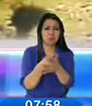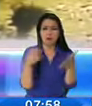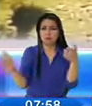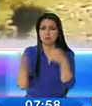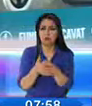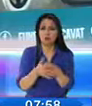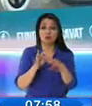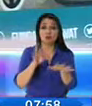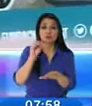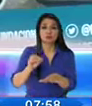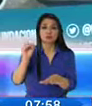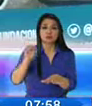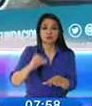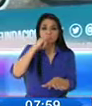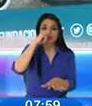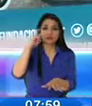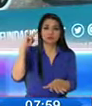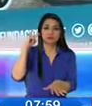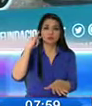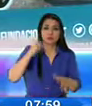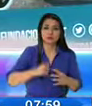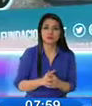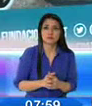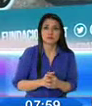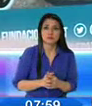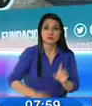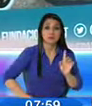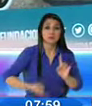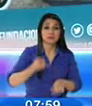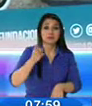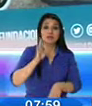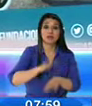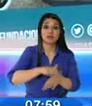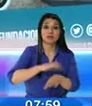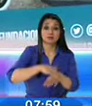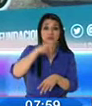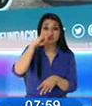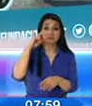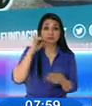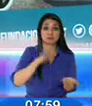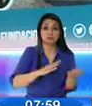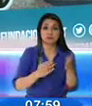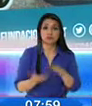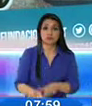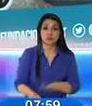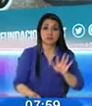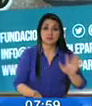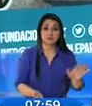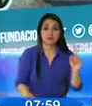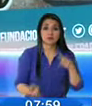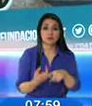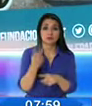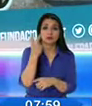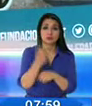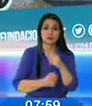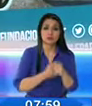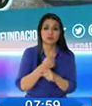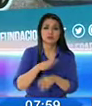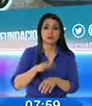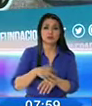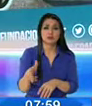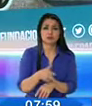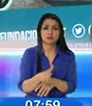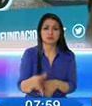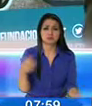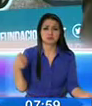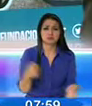niños. La primera causa de muerte en niños de 5 a 12 años son los siniestros de